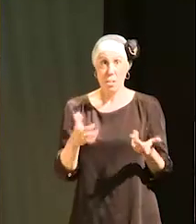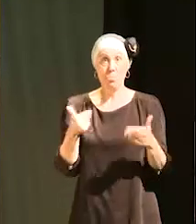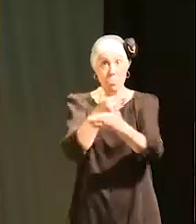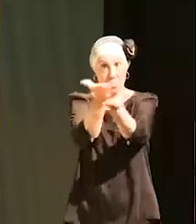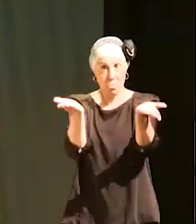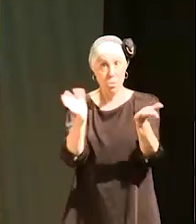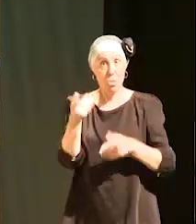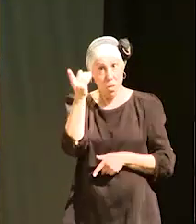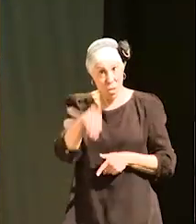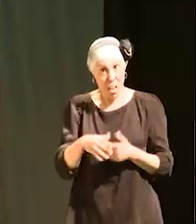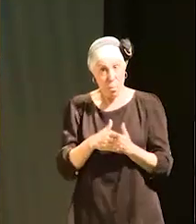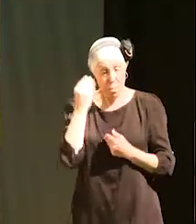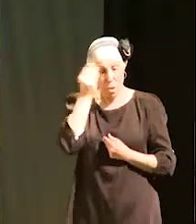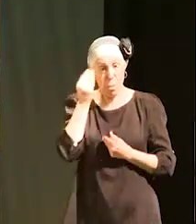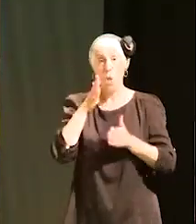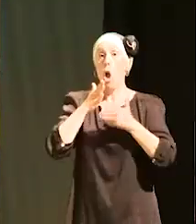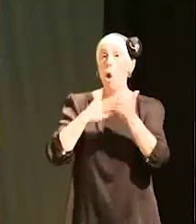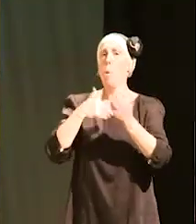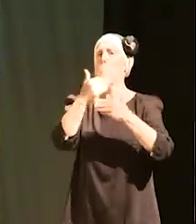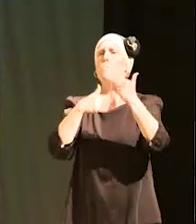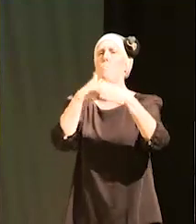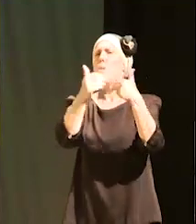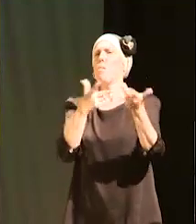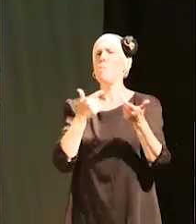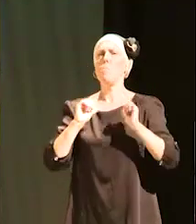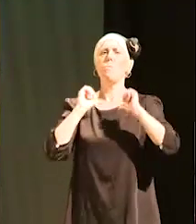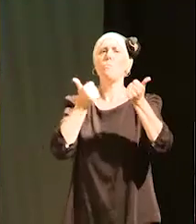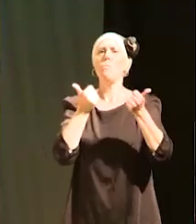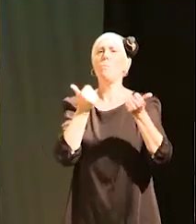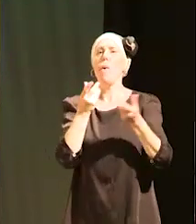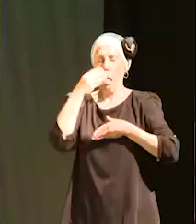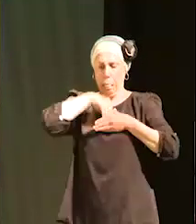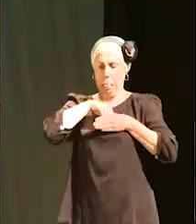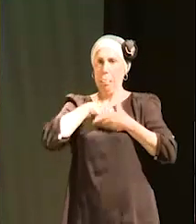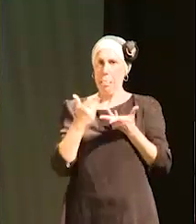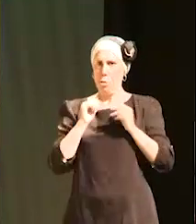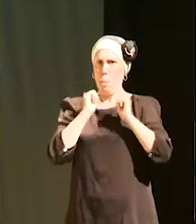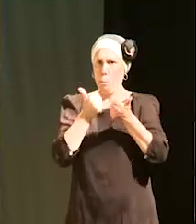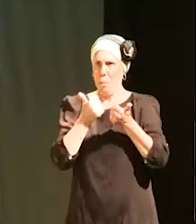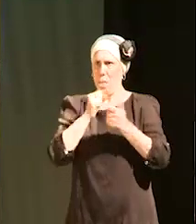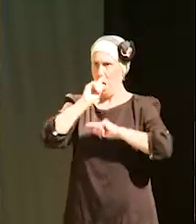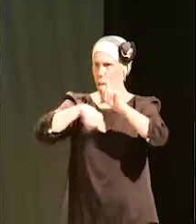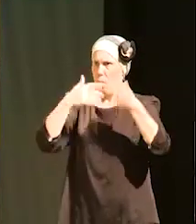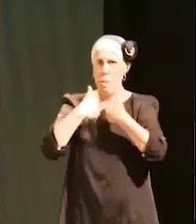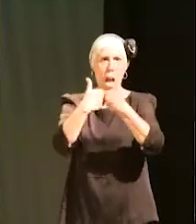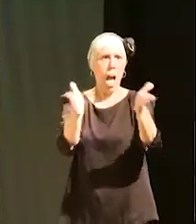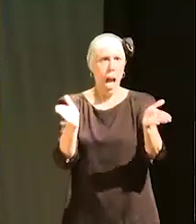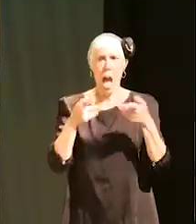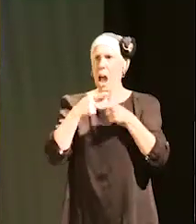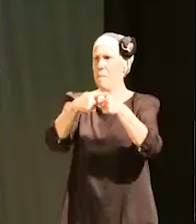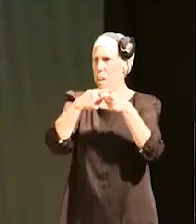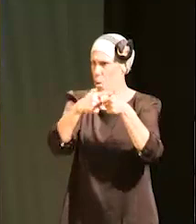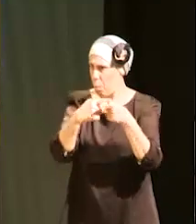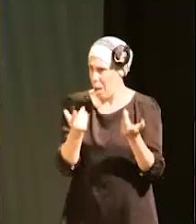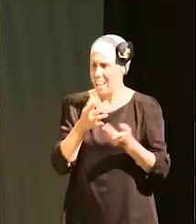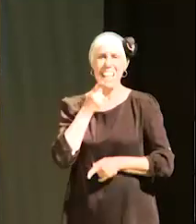creo que todos los procesos deben ser siempre desde dentro supongo que coincidiremos y que cada contexto demanda y